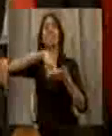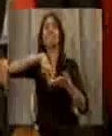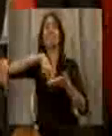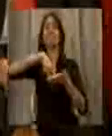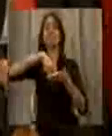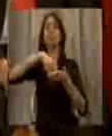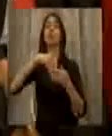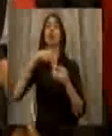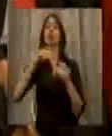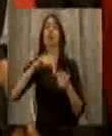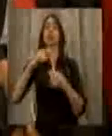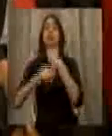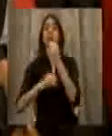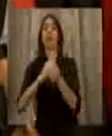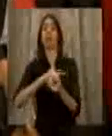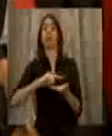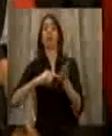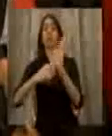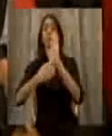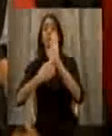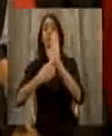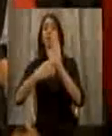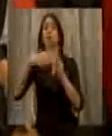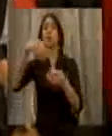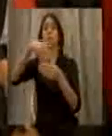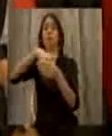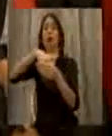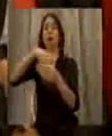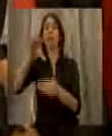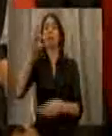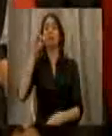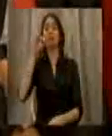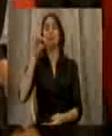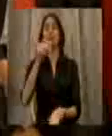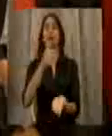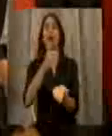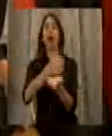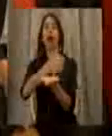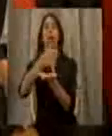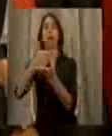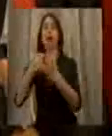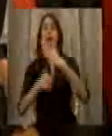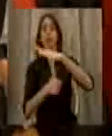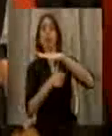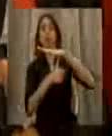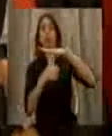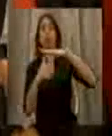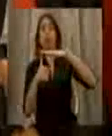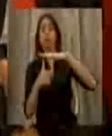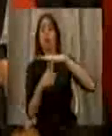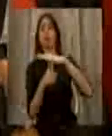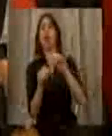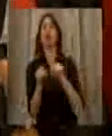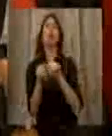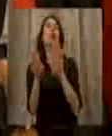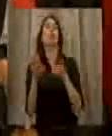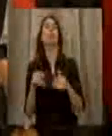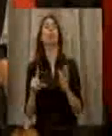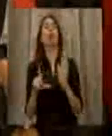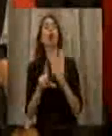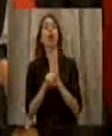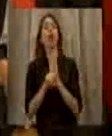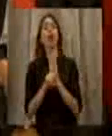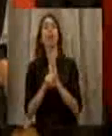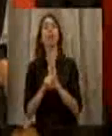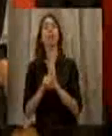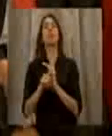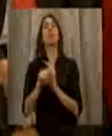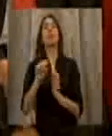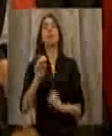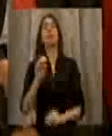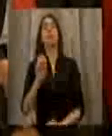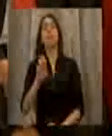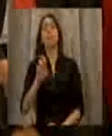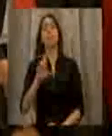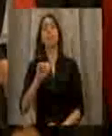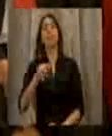año en la elección de alcaldes y concejales. Lo mismo, la ley de primarias va a ser